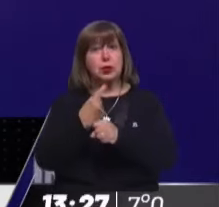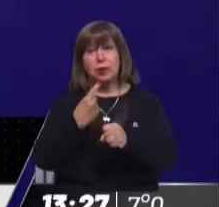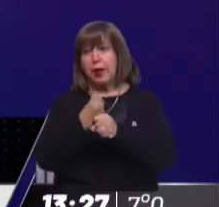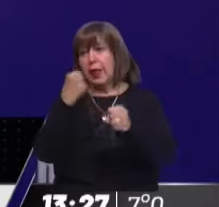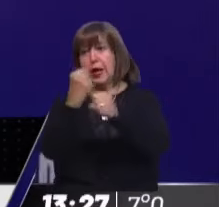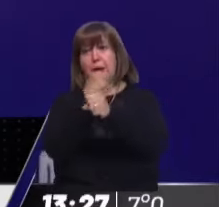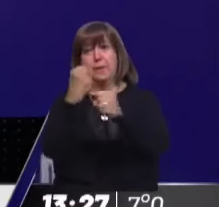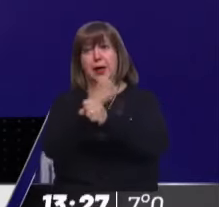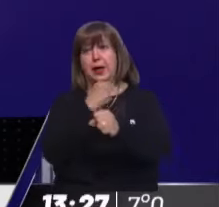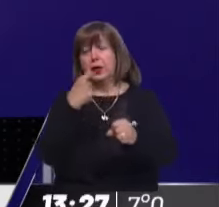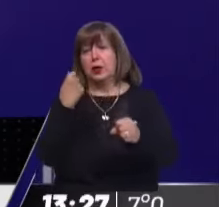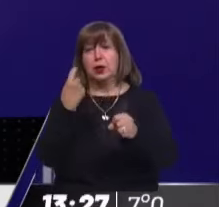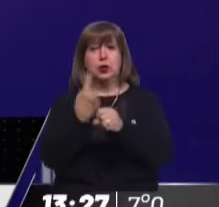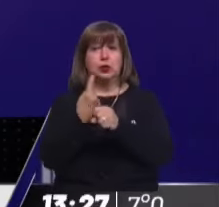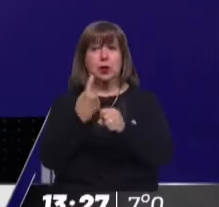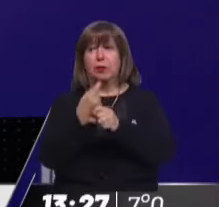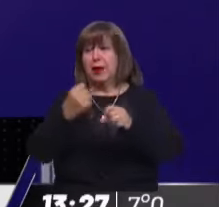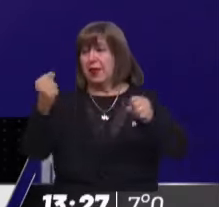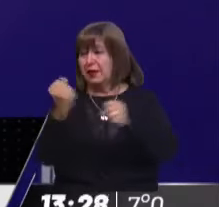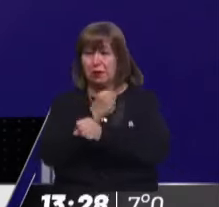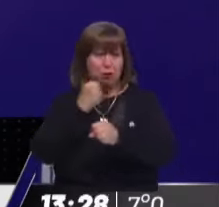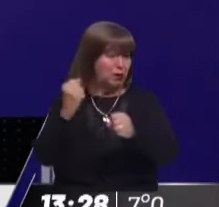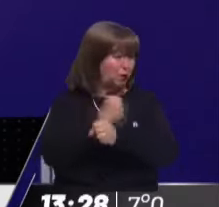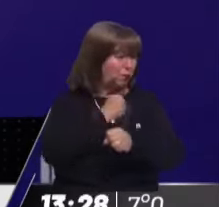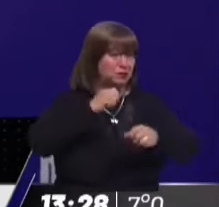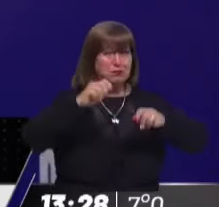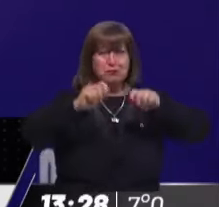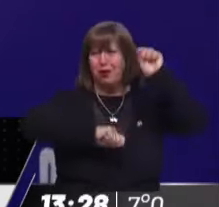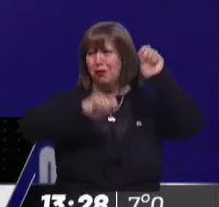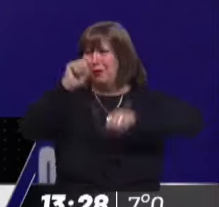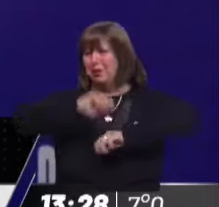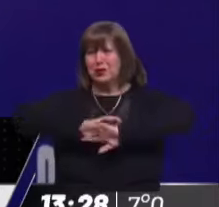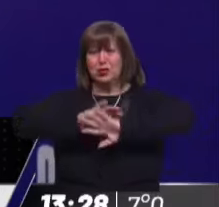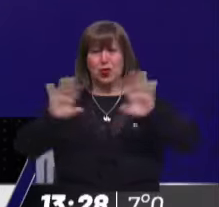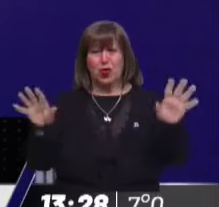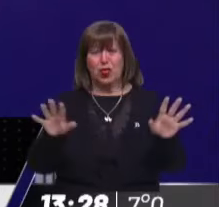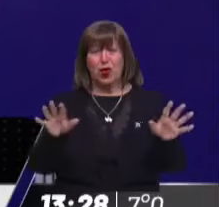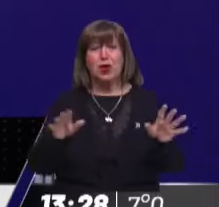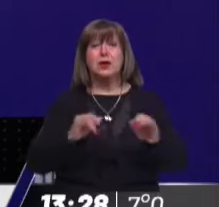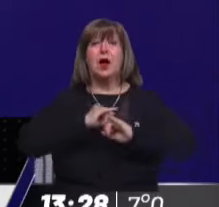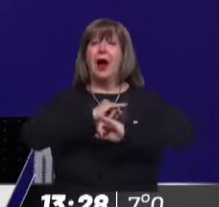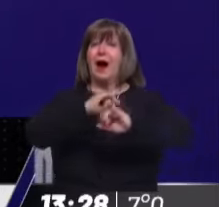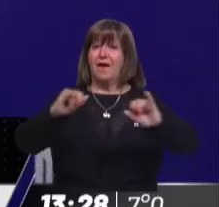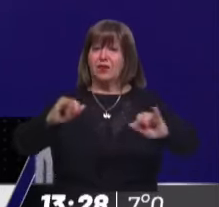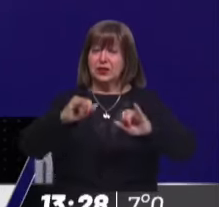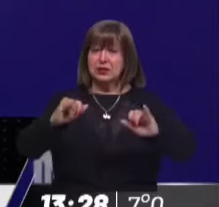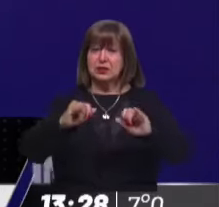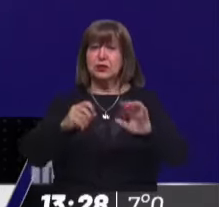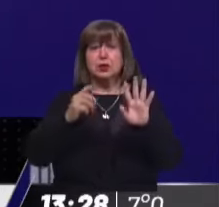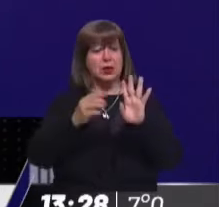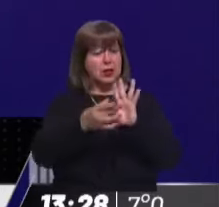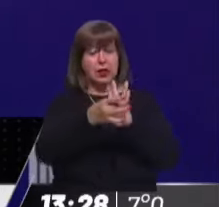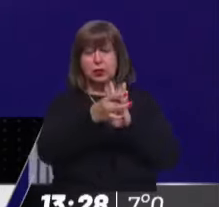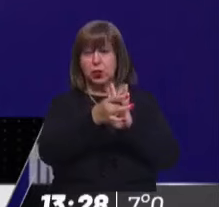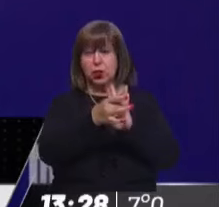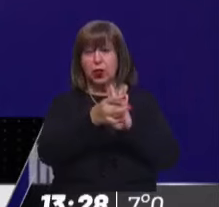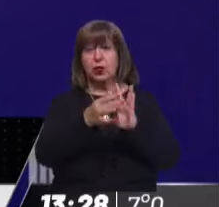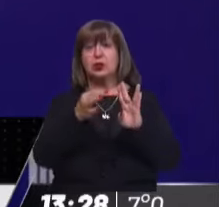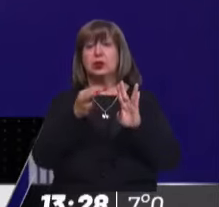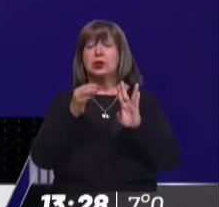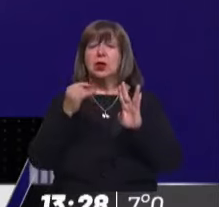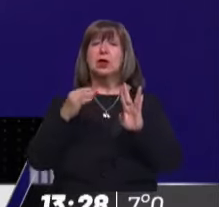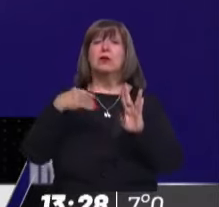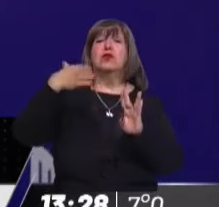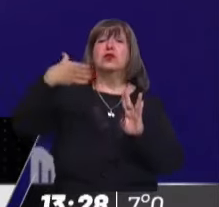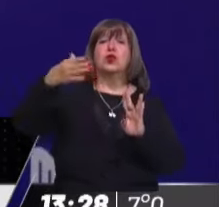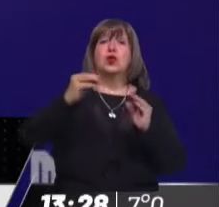bueno, si hay elementos probatorios, como entendemos que hay, porque recordemos que están detenidos, seguramente van a tener una condena ejemplificadora a los efectos